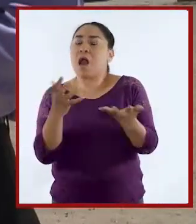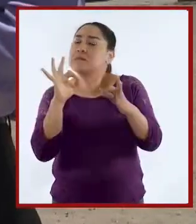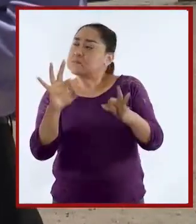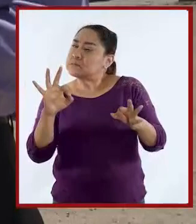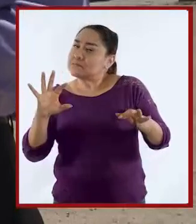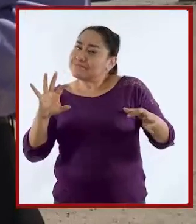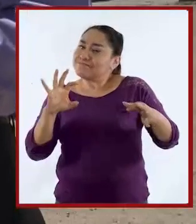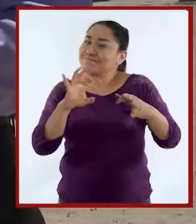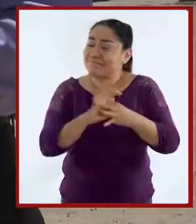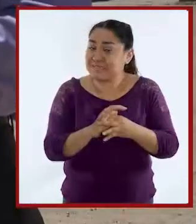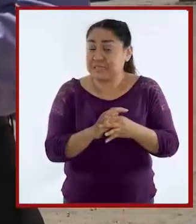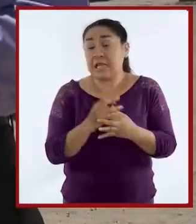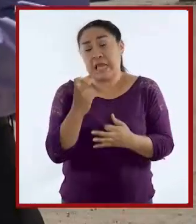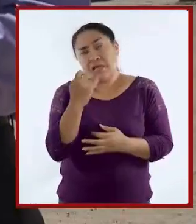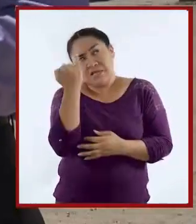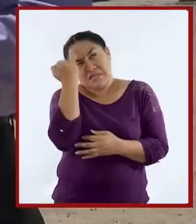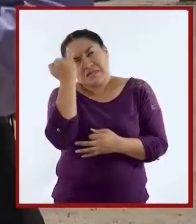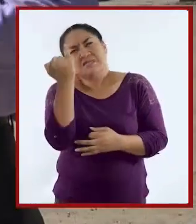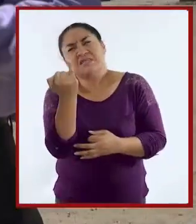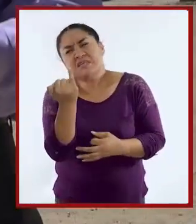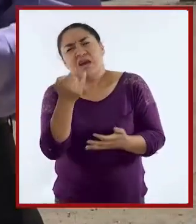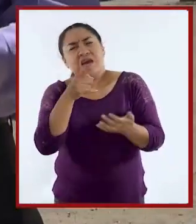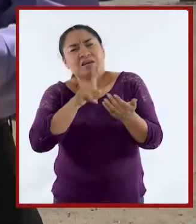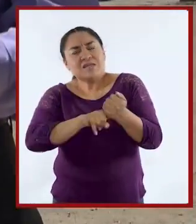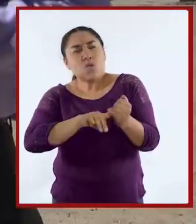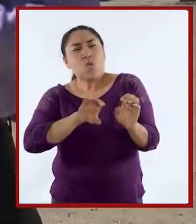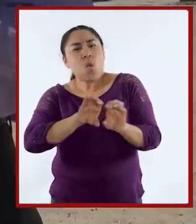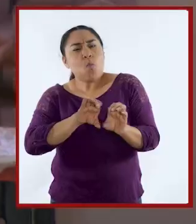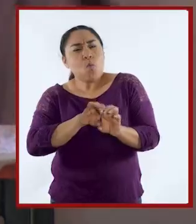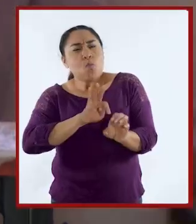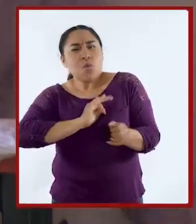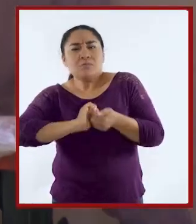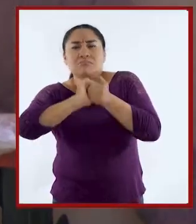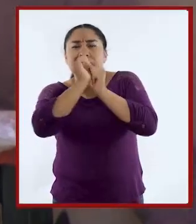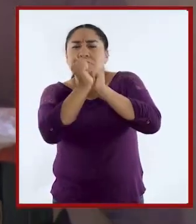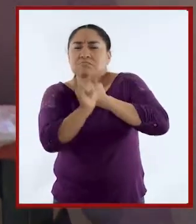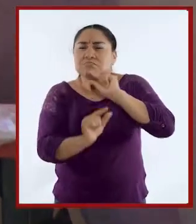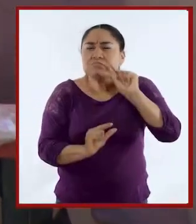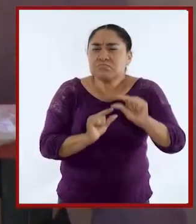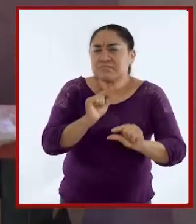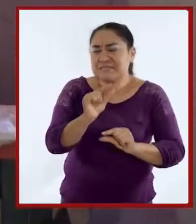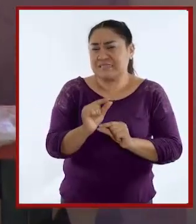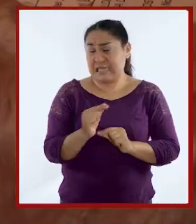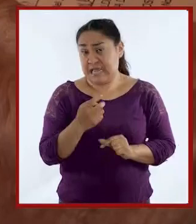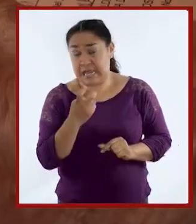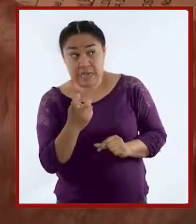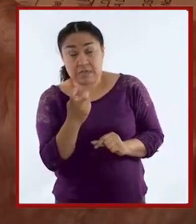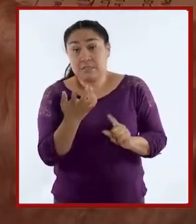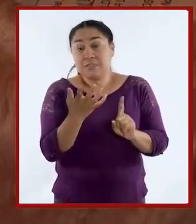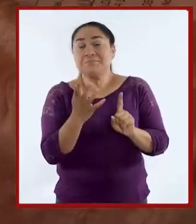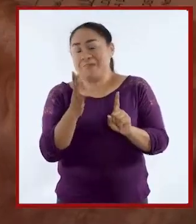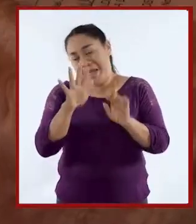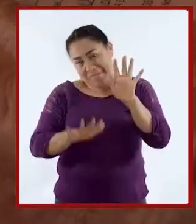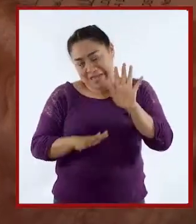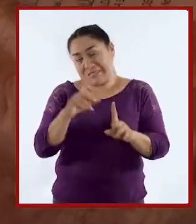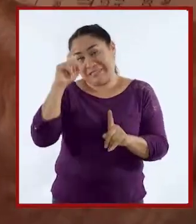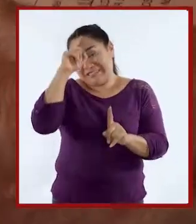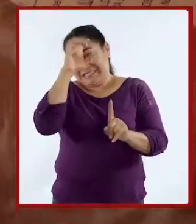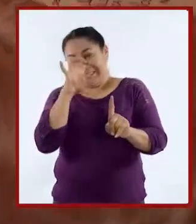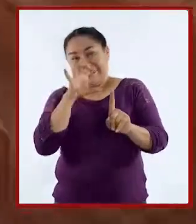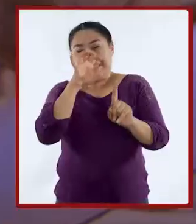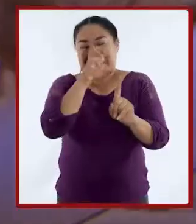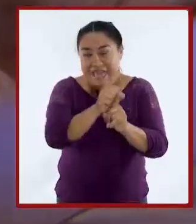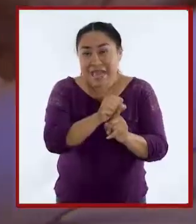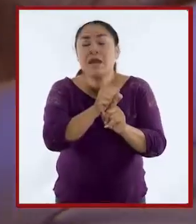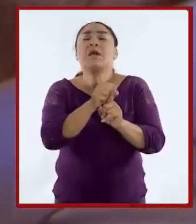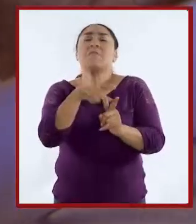cercano, entendiendo que ese ideal es como una utopía. Una utopía es algo que nunca alcanzamos, pero